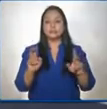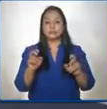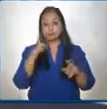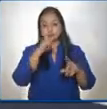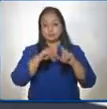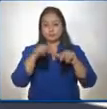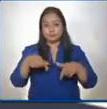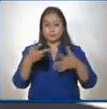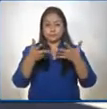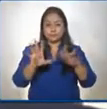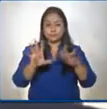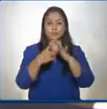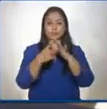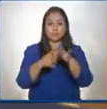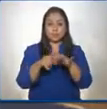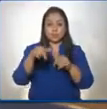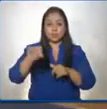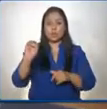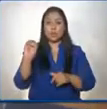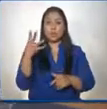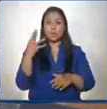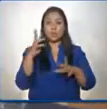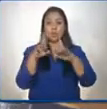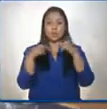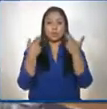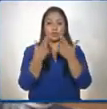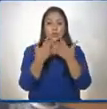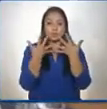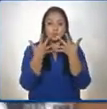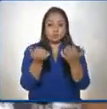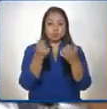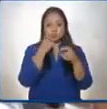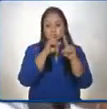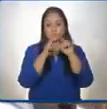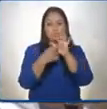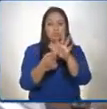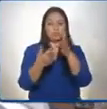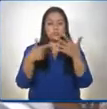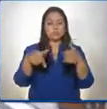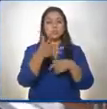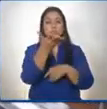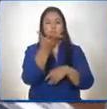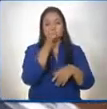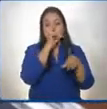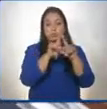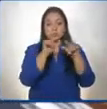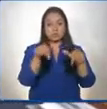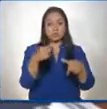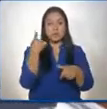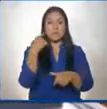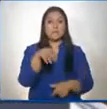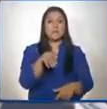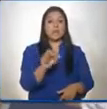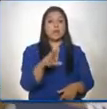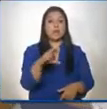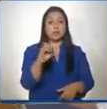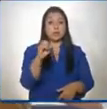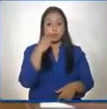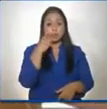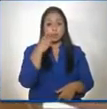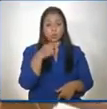para iniciar esta cuarta reunión ordinaria, le solicito al licenciado Marco Tulio Leonardo, secretario